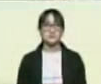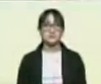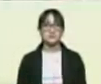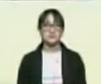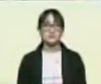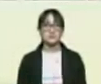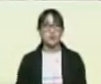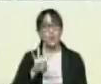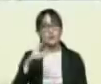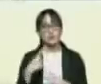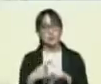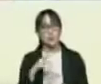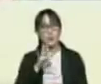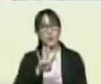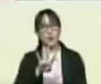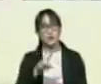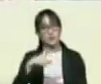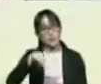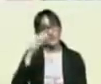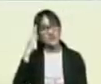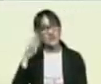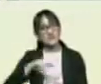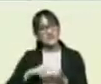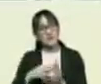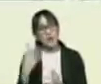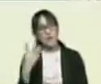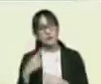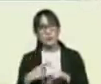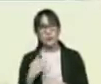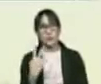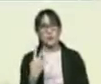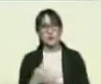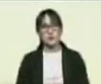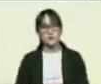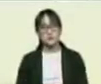El 4x4, ¿ustedes saben qué es el 4x4?